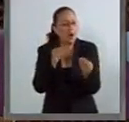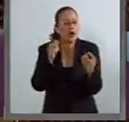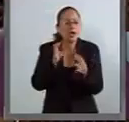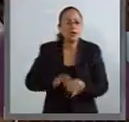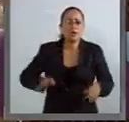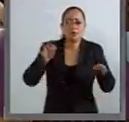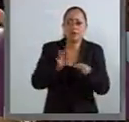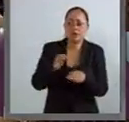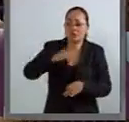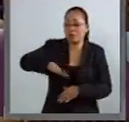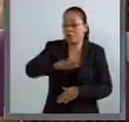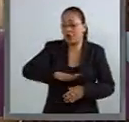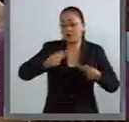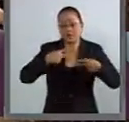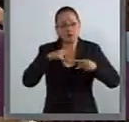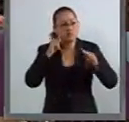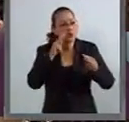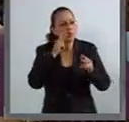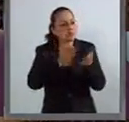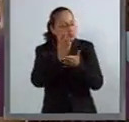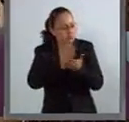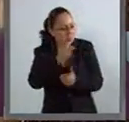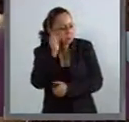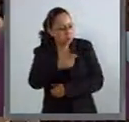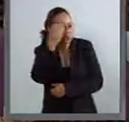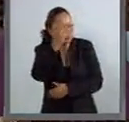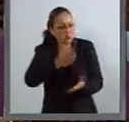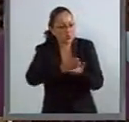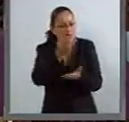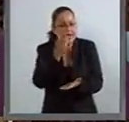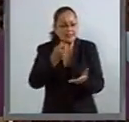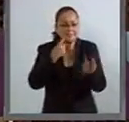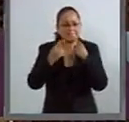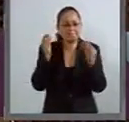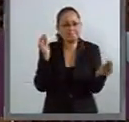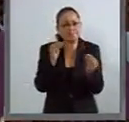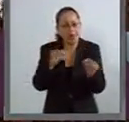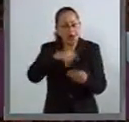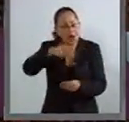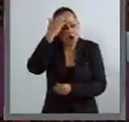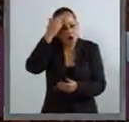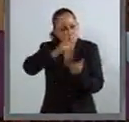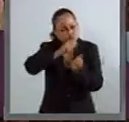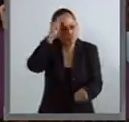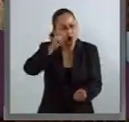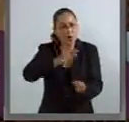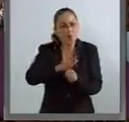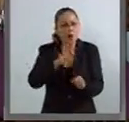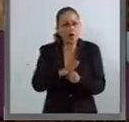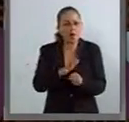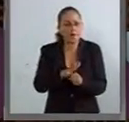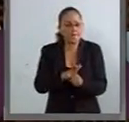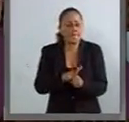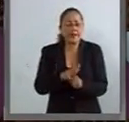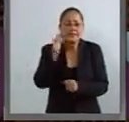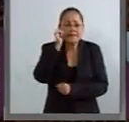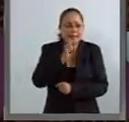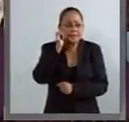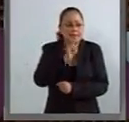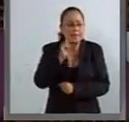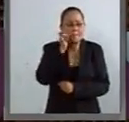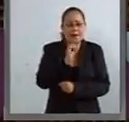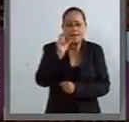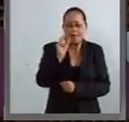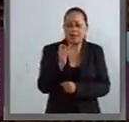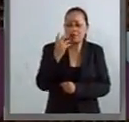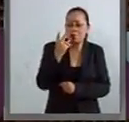gente le permita tener acceso directo a esos debates y conocer las 24 horas del día